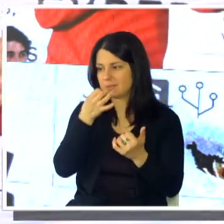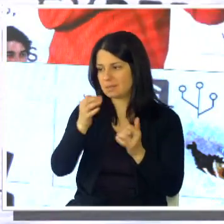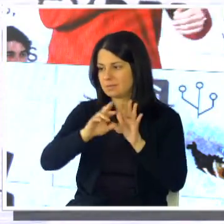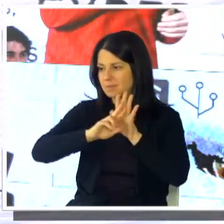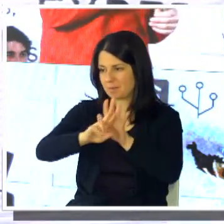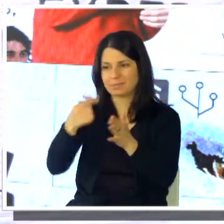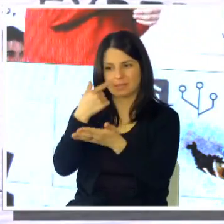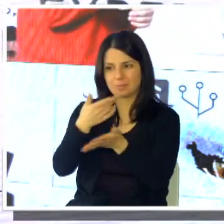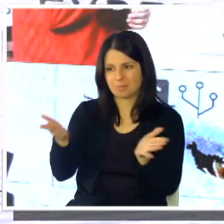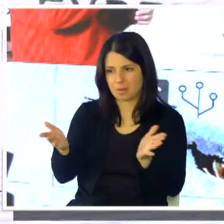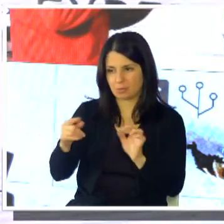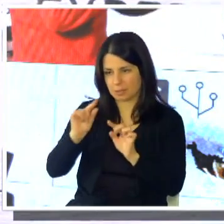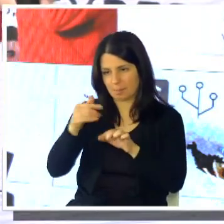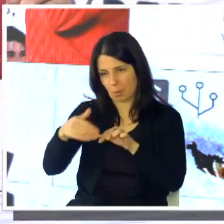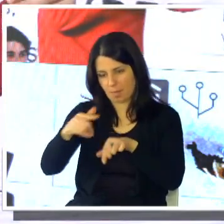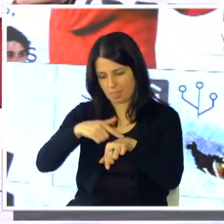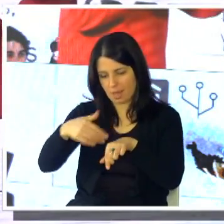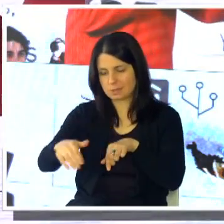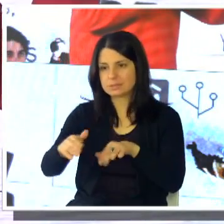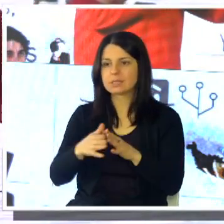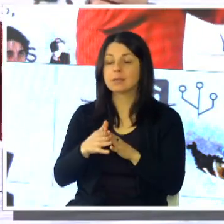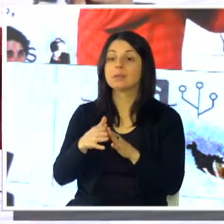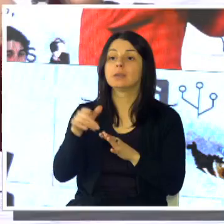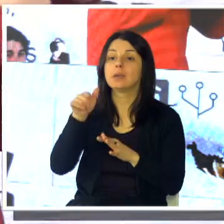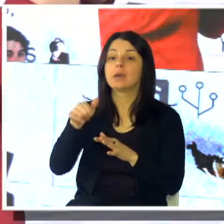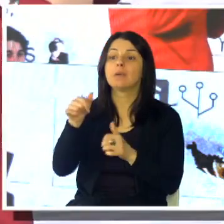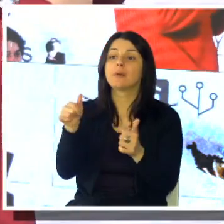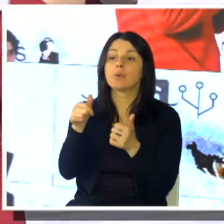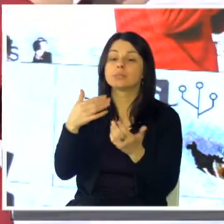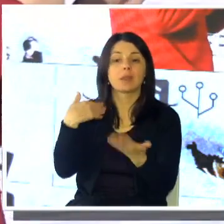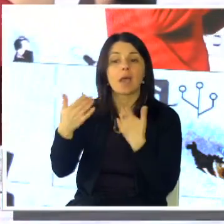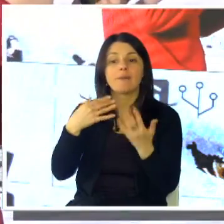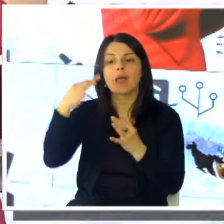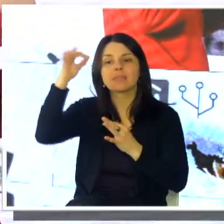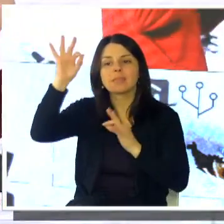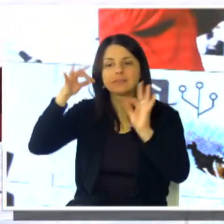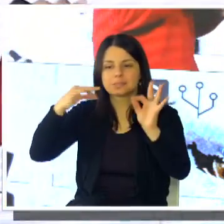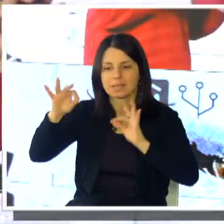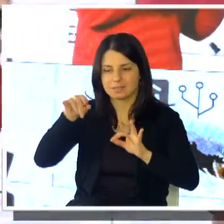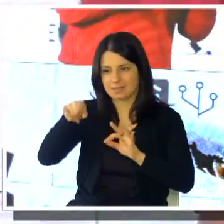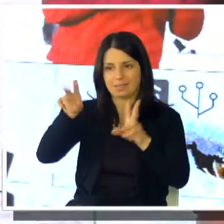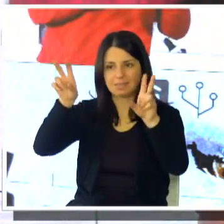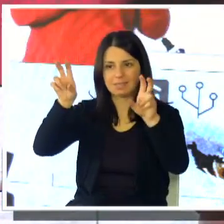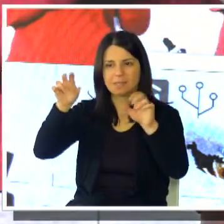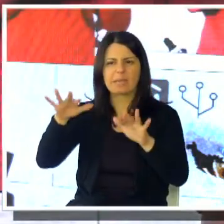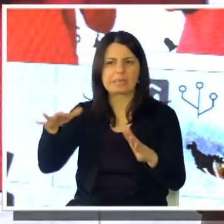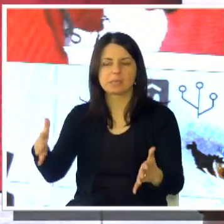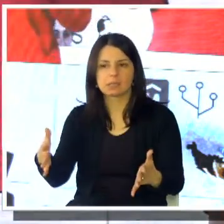presentación más dentro de un ratito, en que vamos a estar hablando bien detalladamente de este punto, de